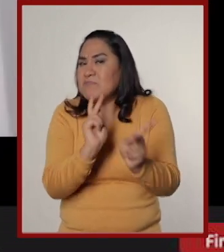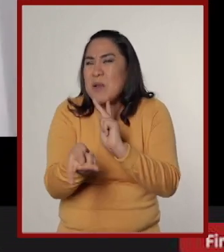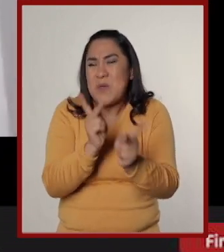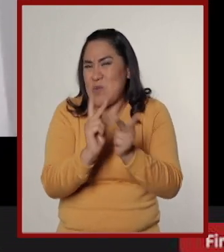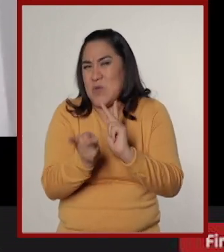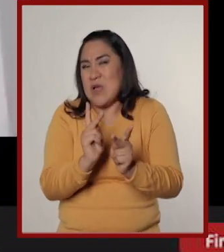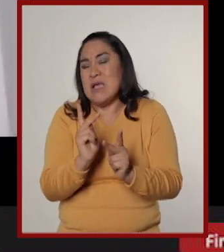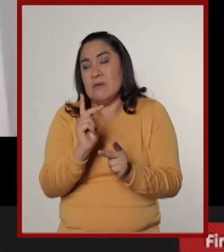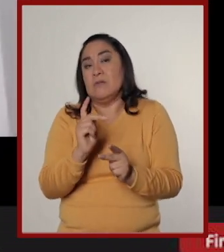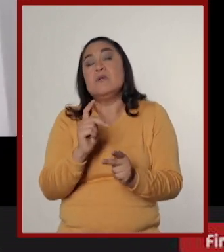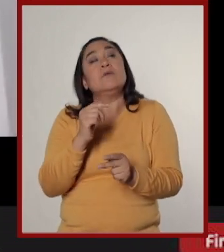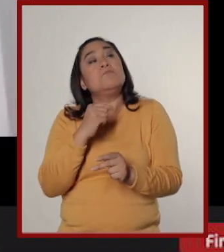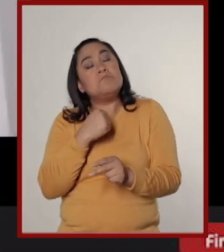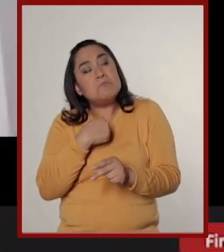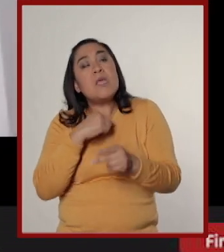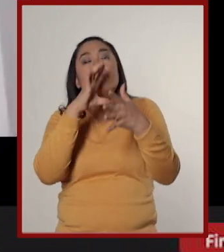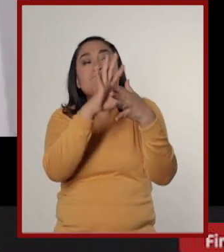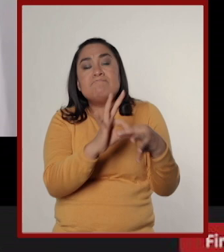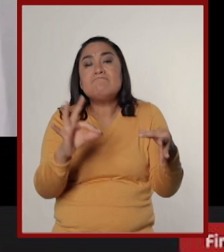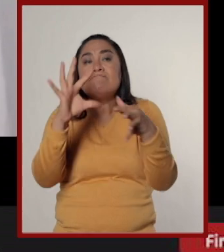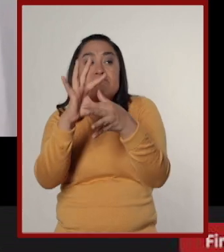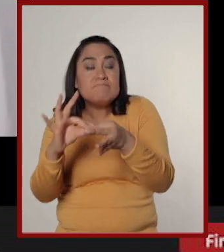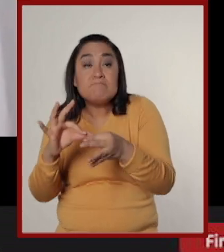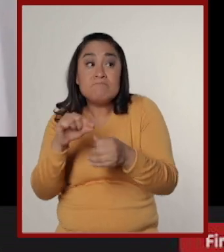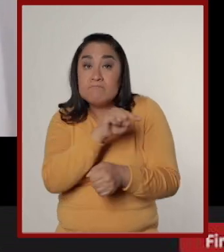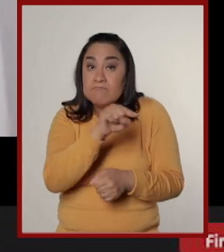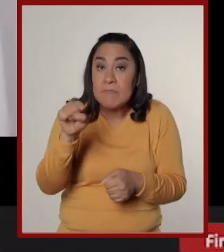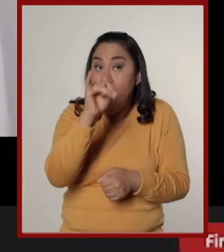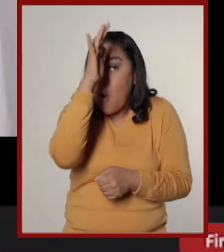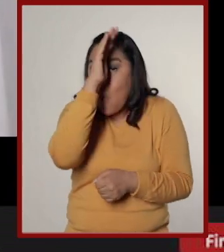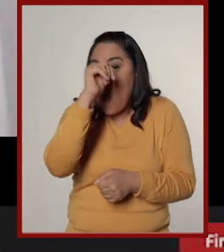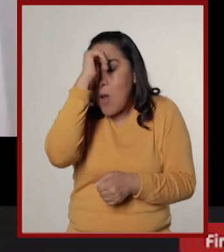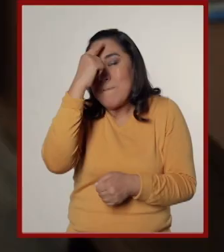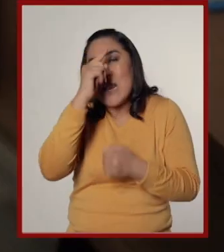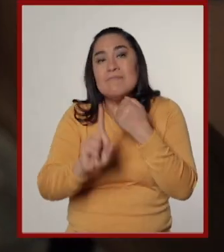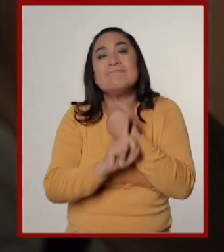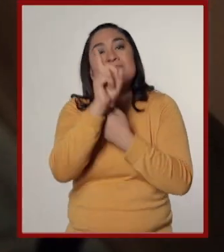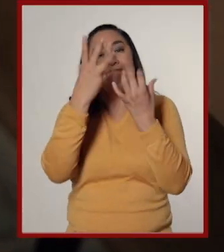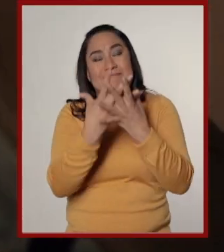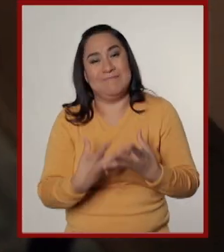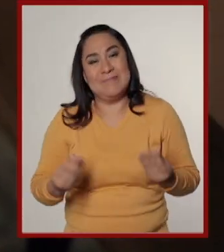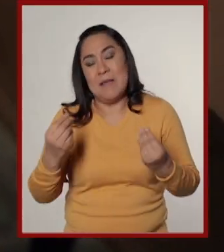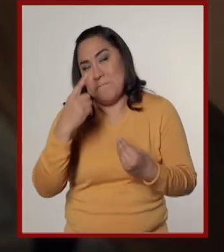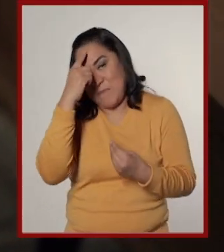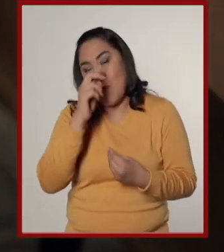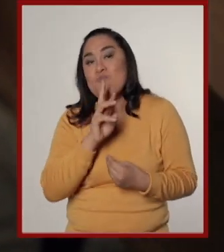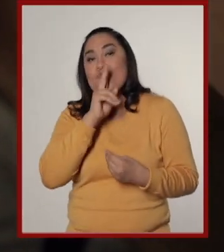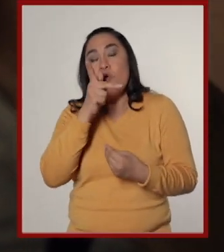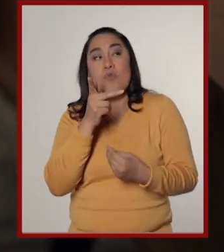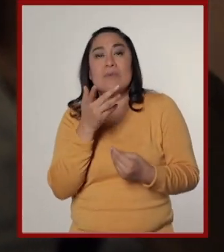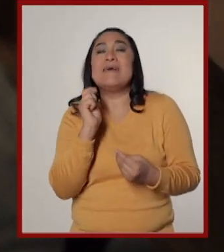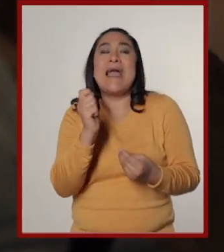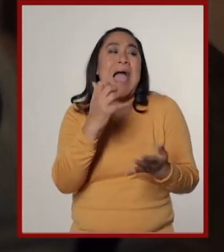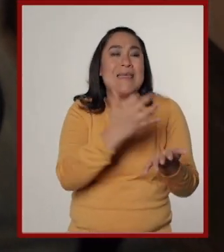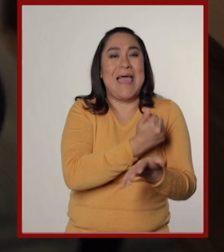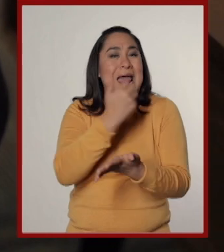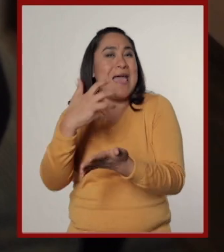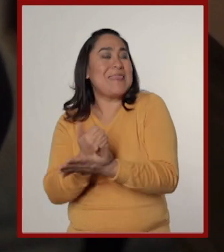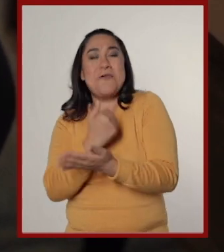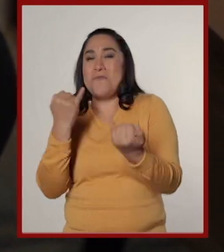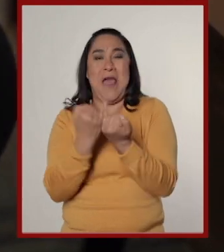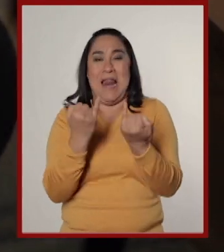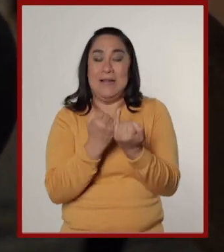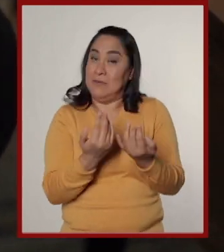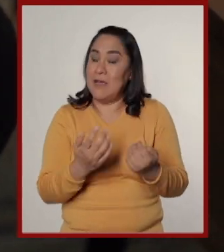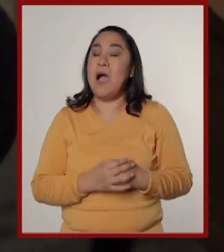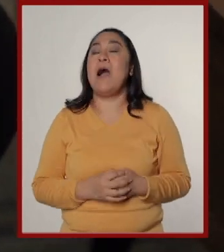todo eso, y los va conduciendo para que negocien la solución que sea mejor para los dos, la de ganar, ganar. Cuando ya